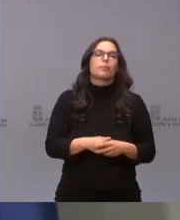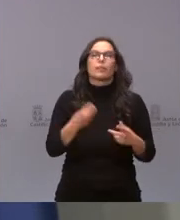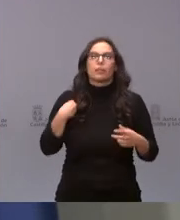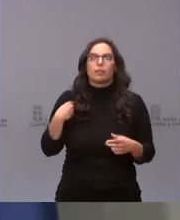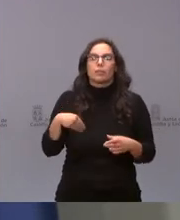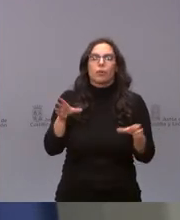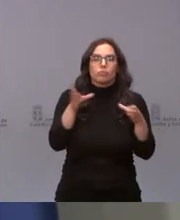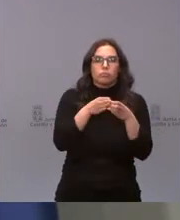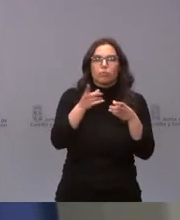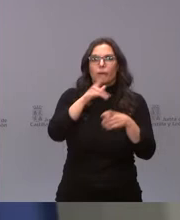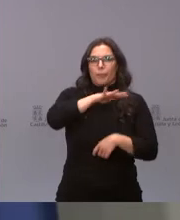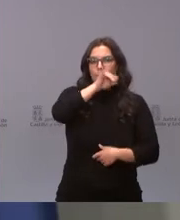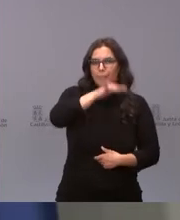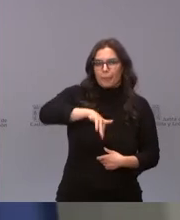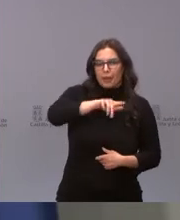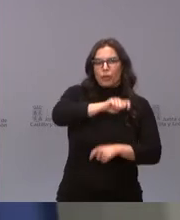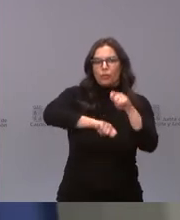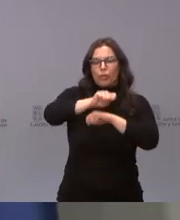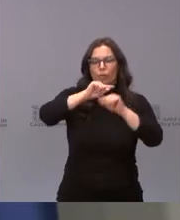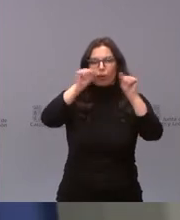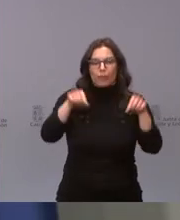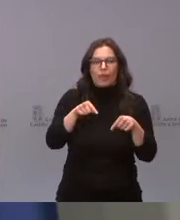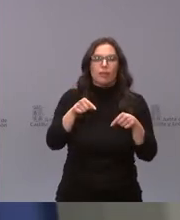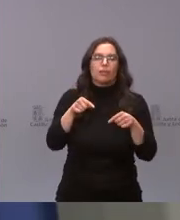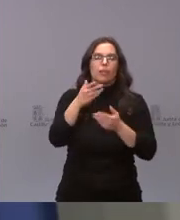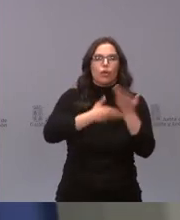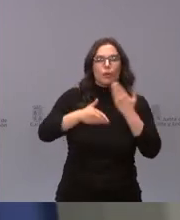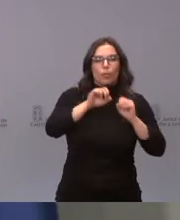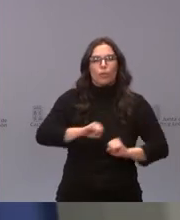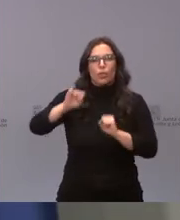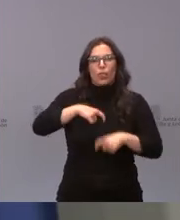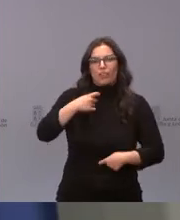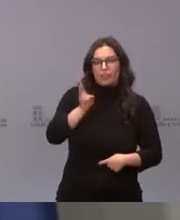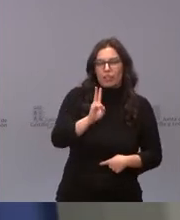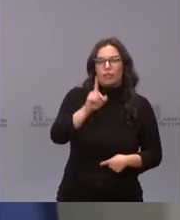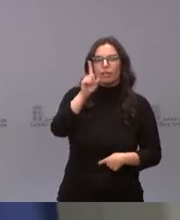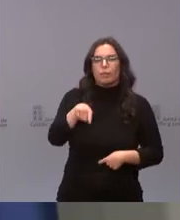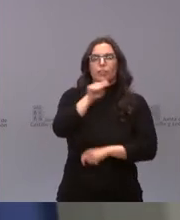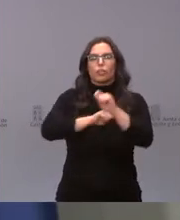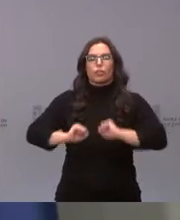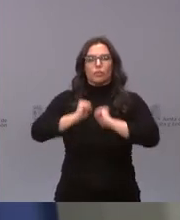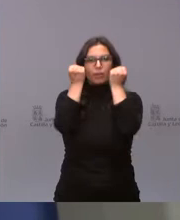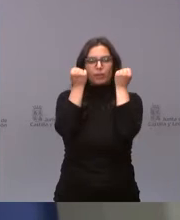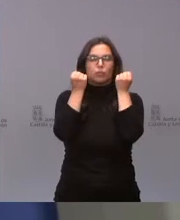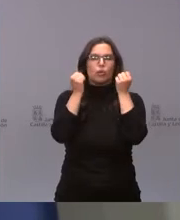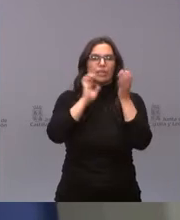Brigada de Salvamento del Bierzo, la Asociación Provincial de Colaboradores de Protección Civil de Valladolid, la Asociación de Salvamento y Rescate de Castilla y León,